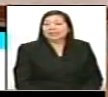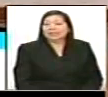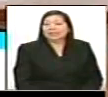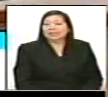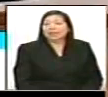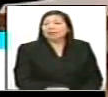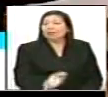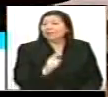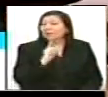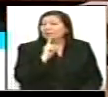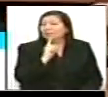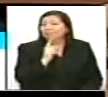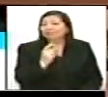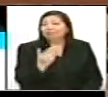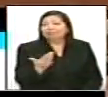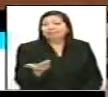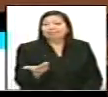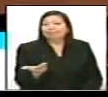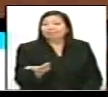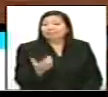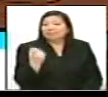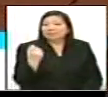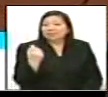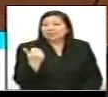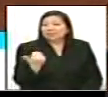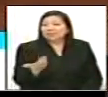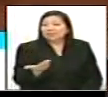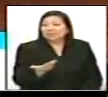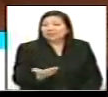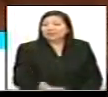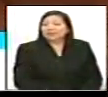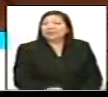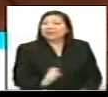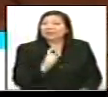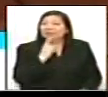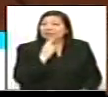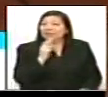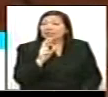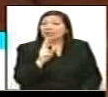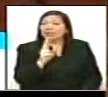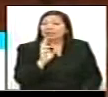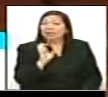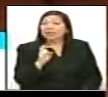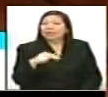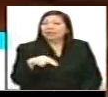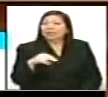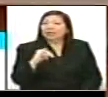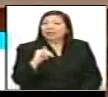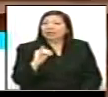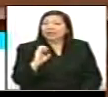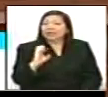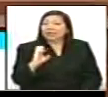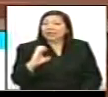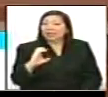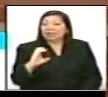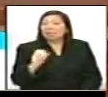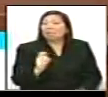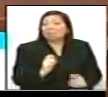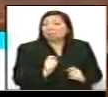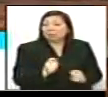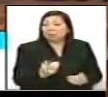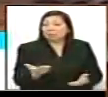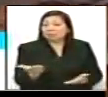No, tampoco entiendo muy bien la lógica de que sea RENIEC. Al final el dinero es dinero